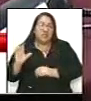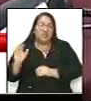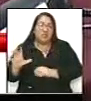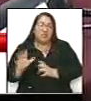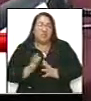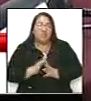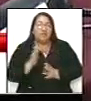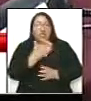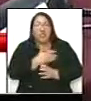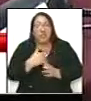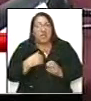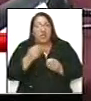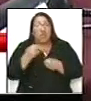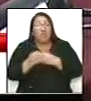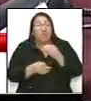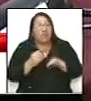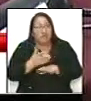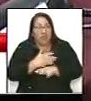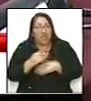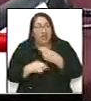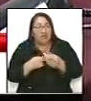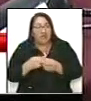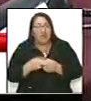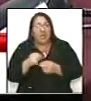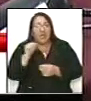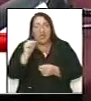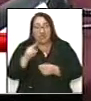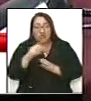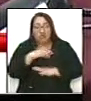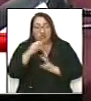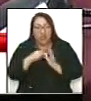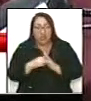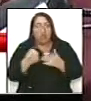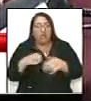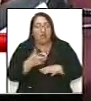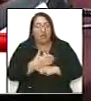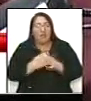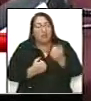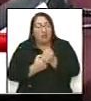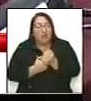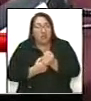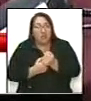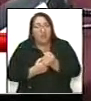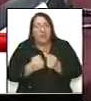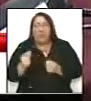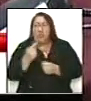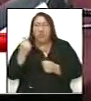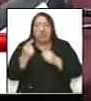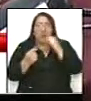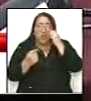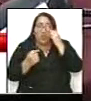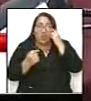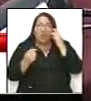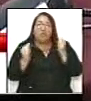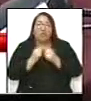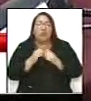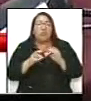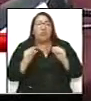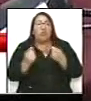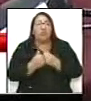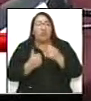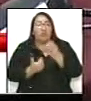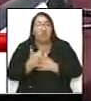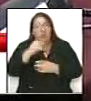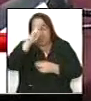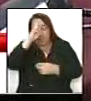26.655, presidente. Como vuelvo a decir, este es un proyecto que fue apoyado no solamente por la bancada del Nuevo